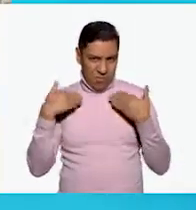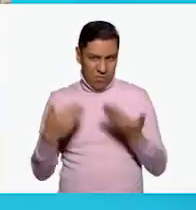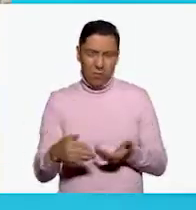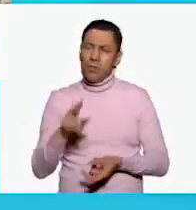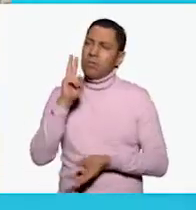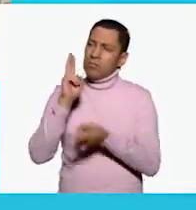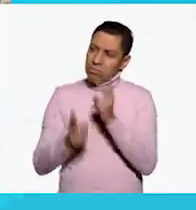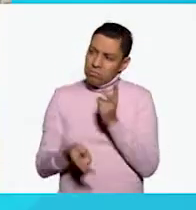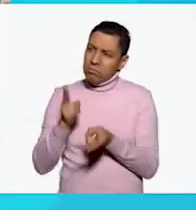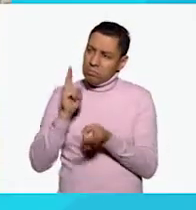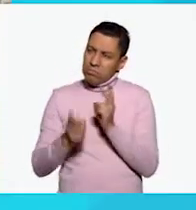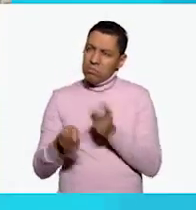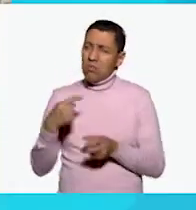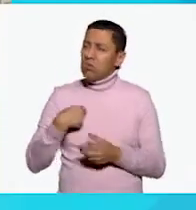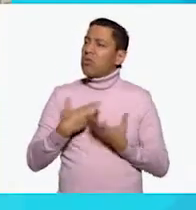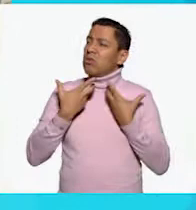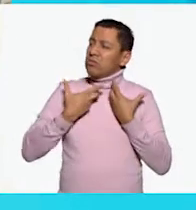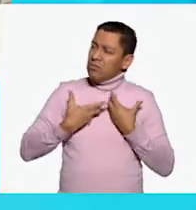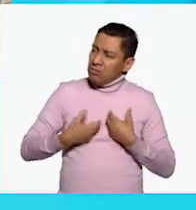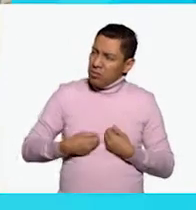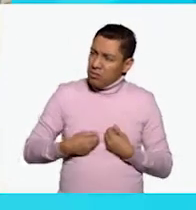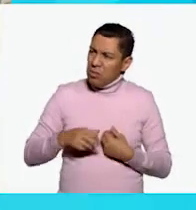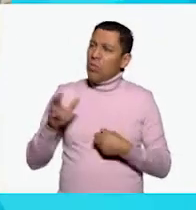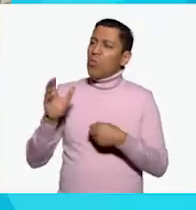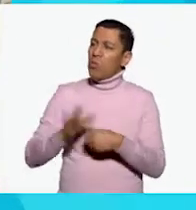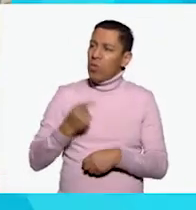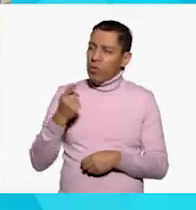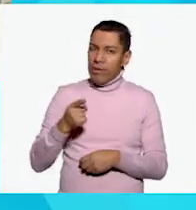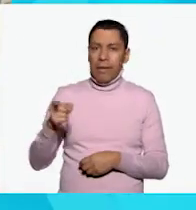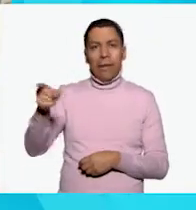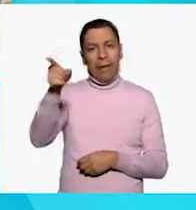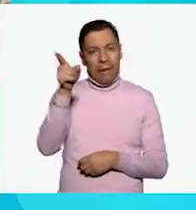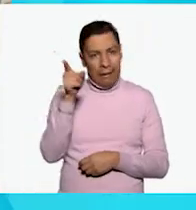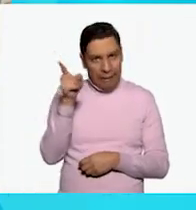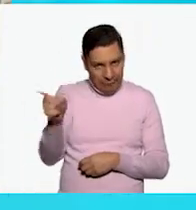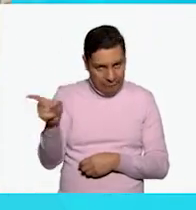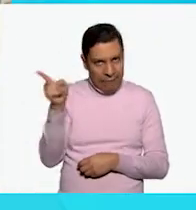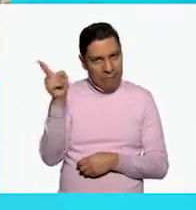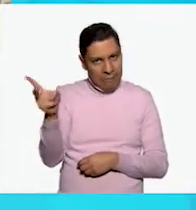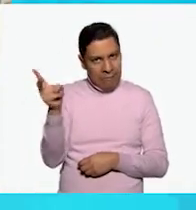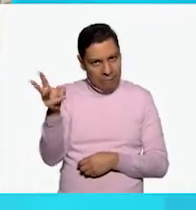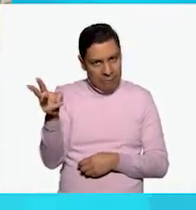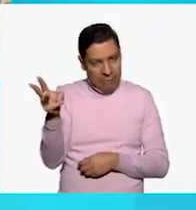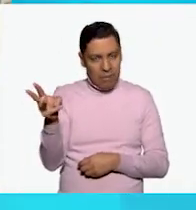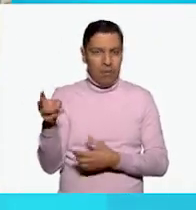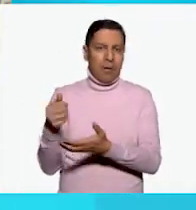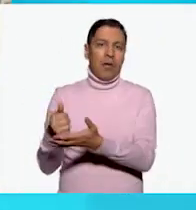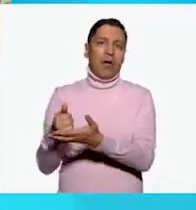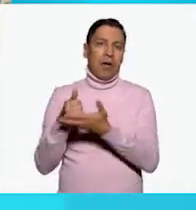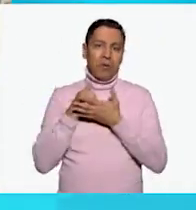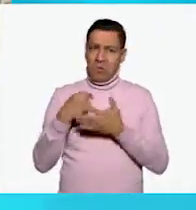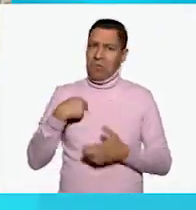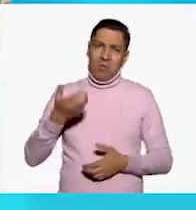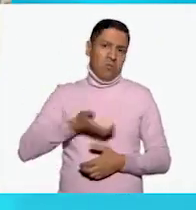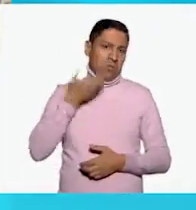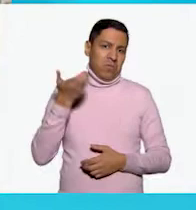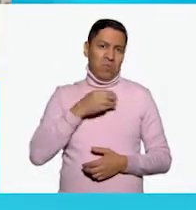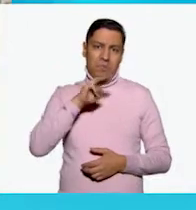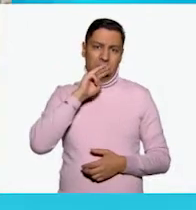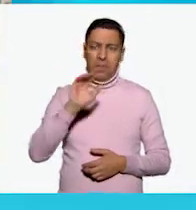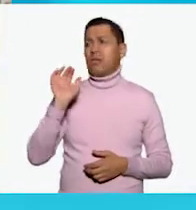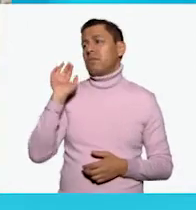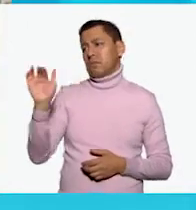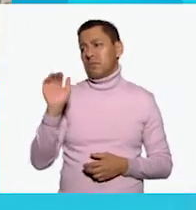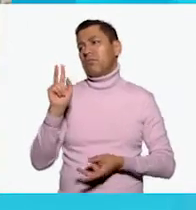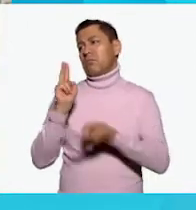ellos tengan una buena idea de lo que debes hacer para solucionarlo. Yo siempre platico con mi mamá y ella me ayuda